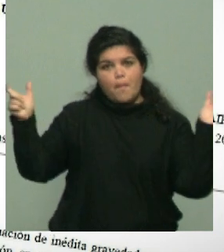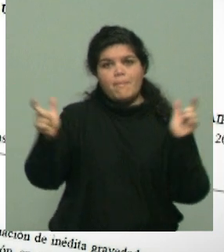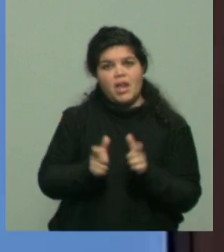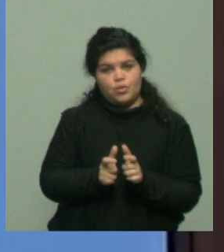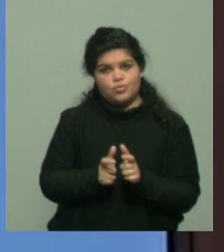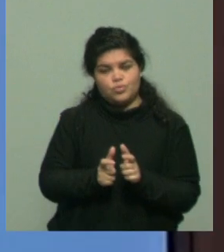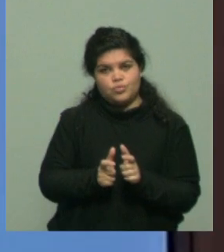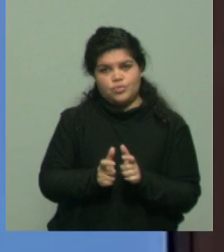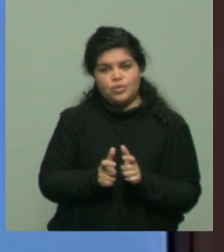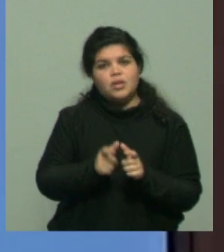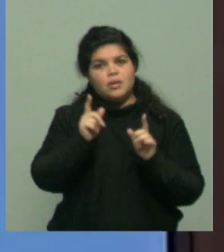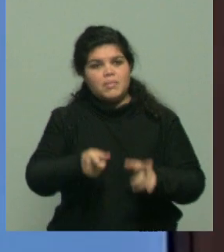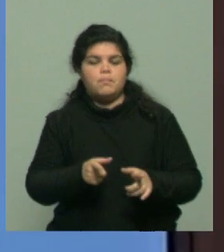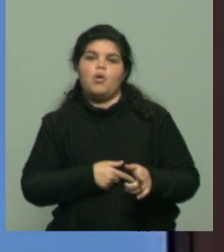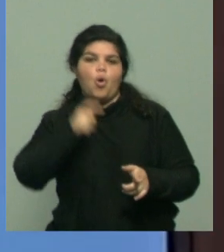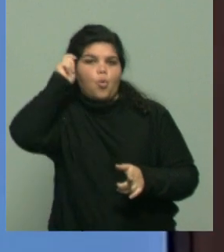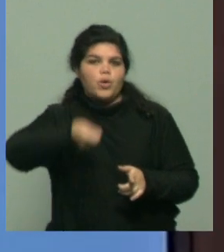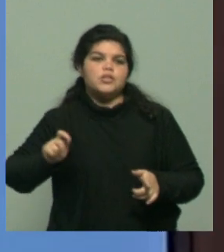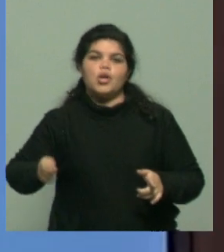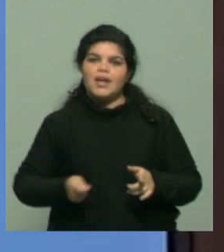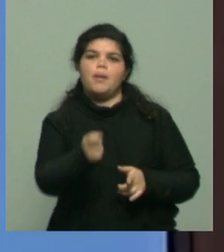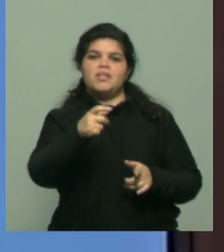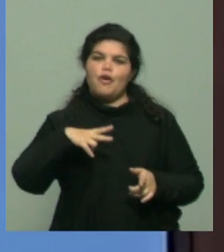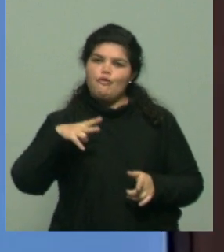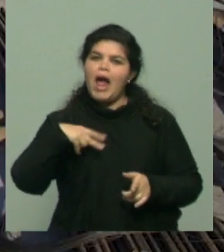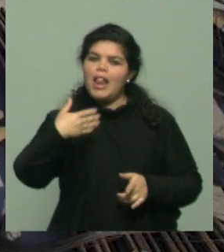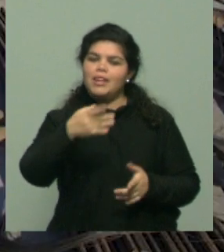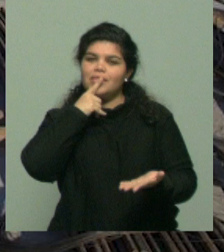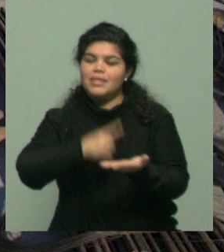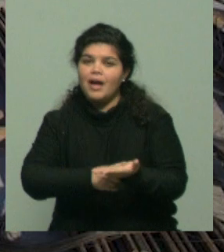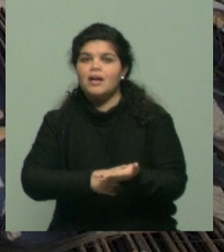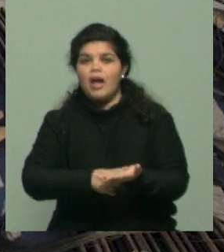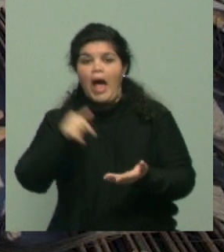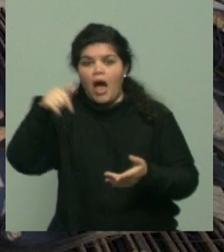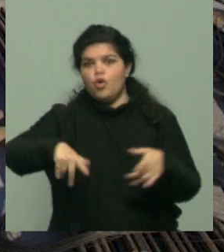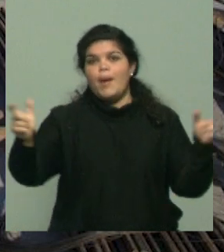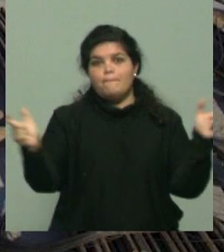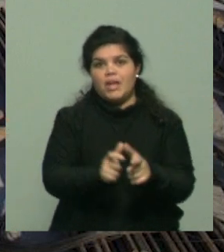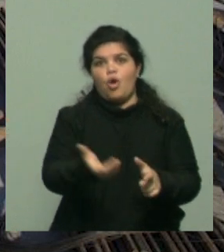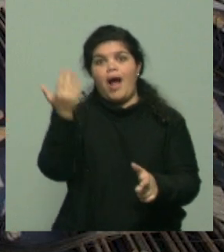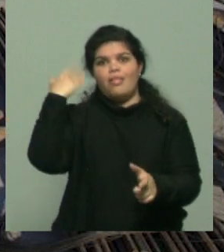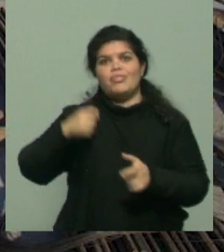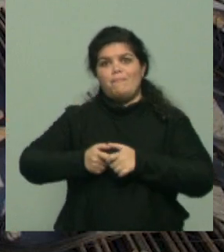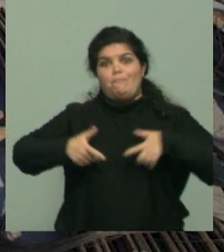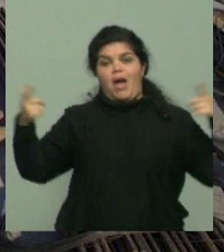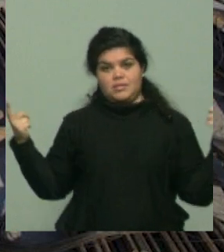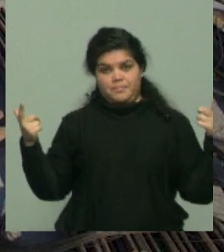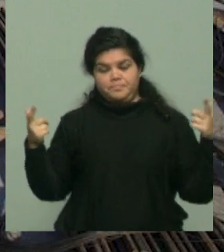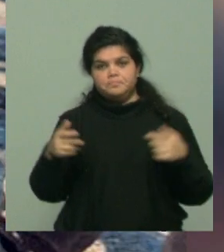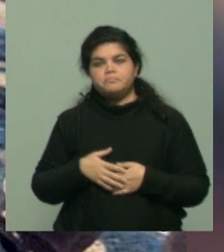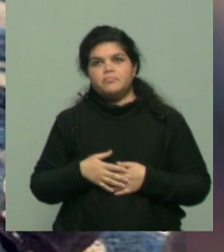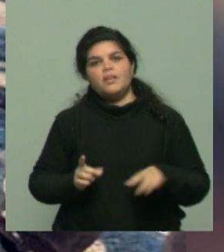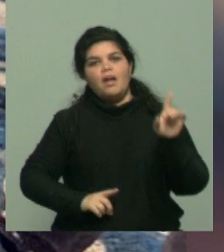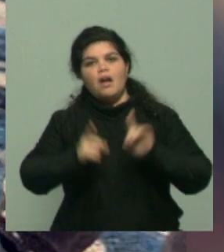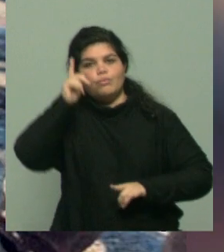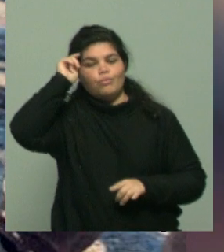y la cantidad de juicios en trámite es muy inferior a la que había décadas atrás. Ahora, sí es cierto que hay juicios